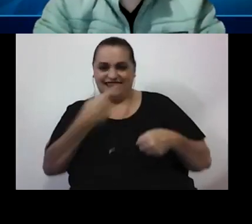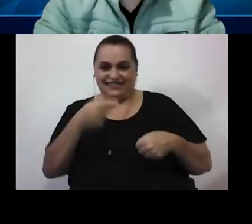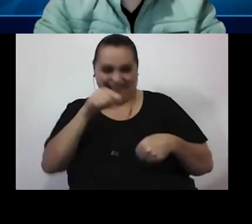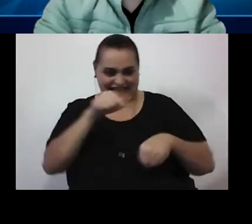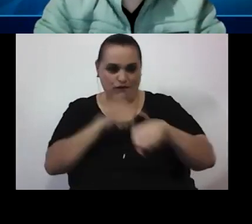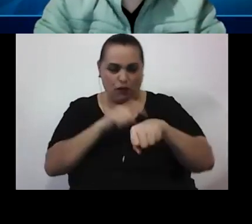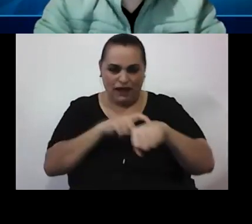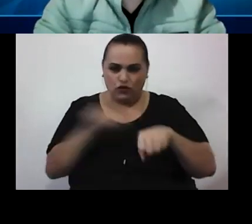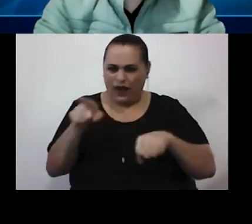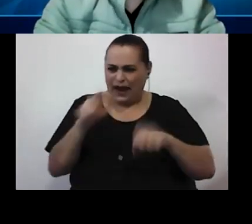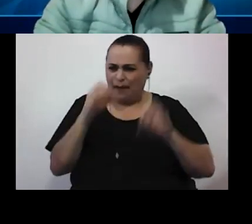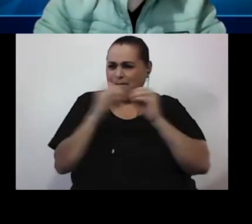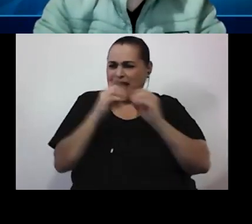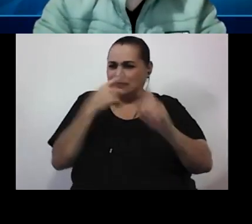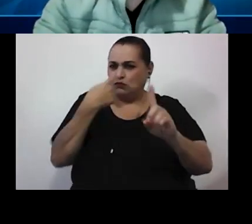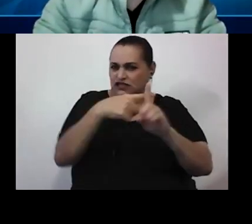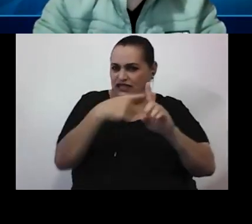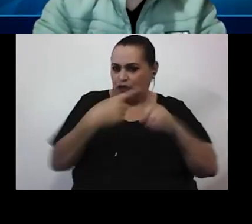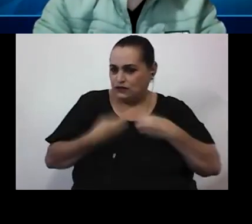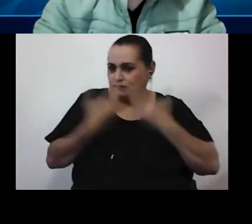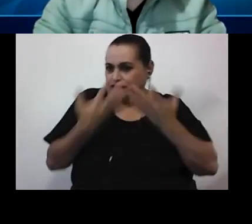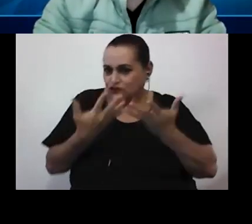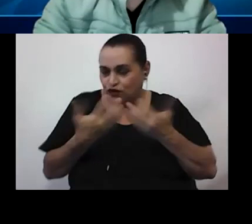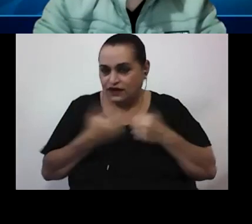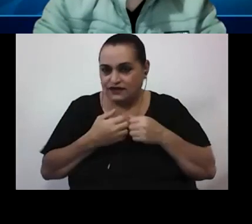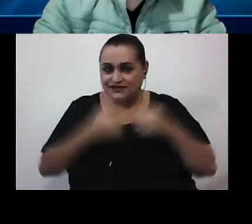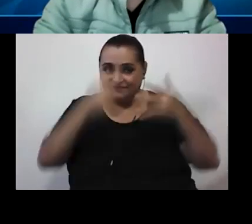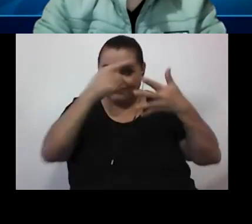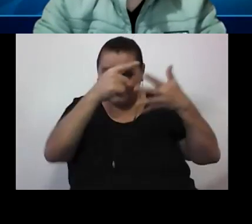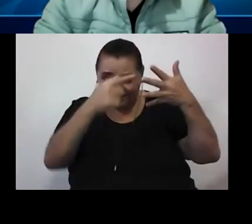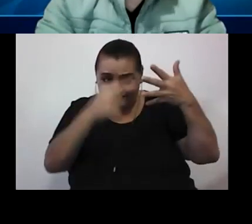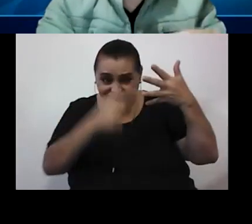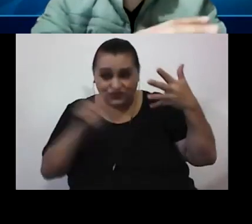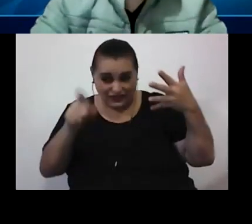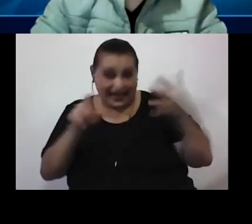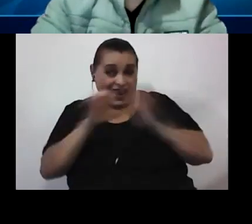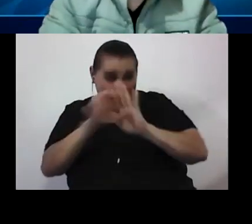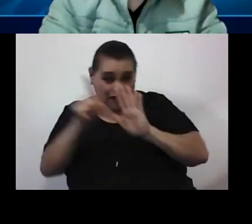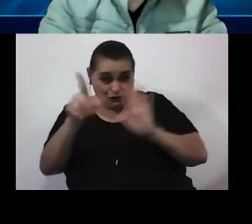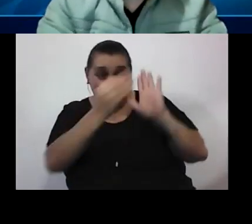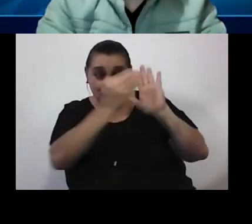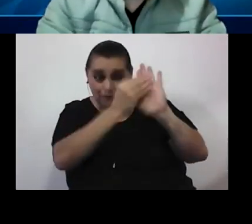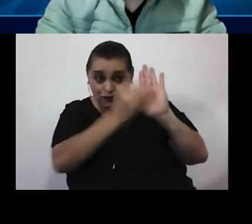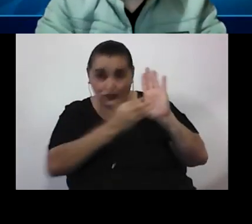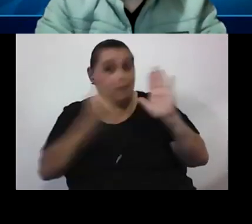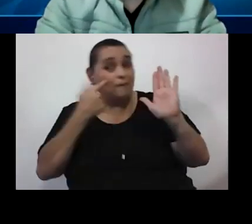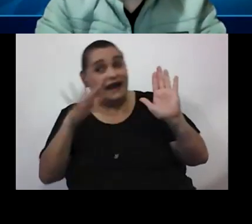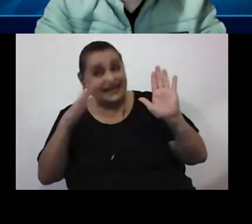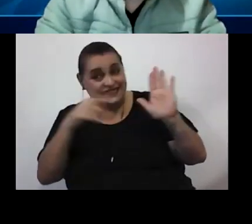más positivo en sus expresiones. Si esos fueron o cosas parecidas fue tu